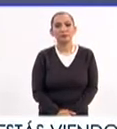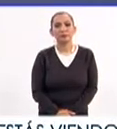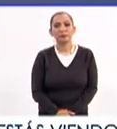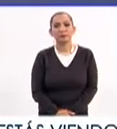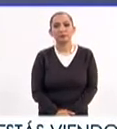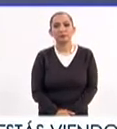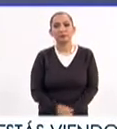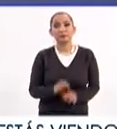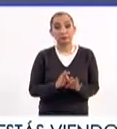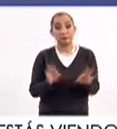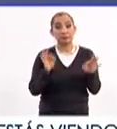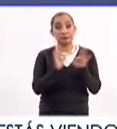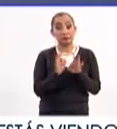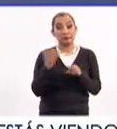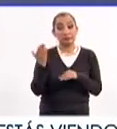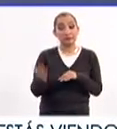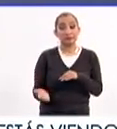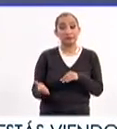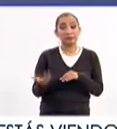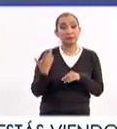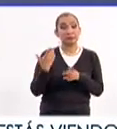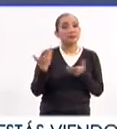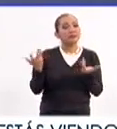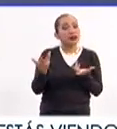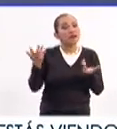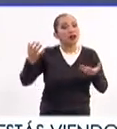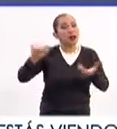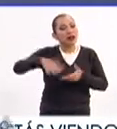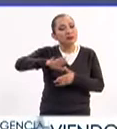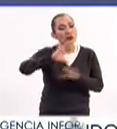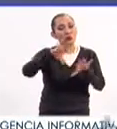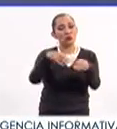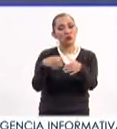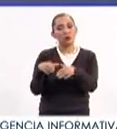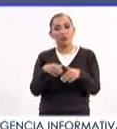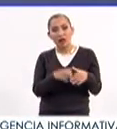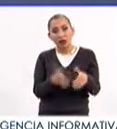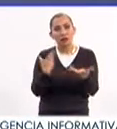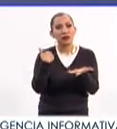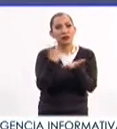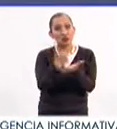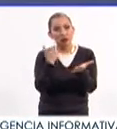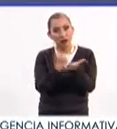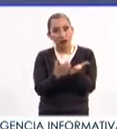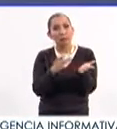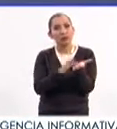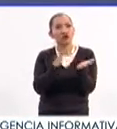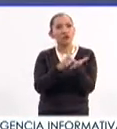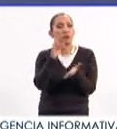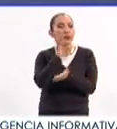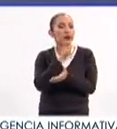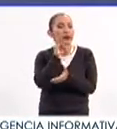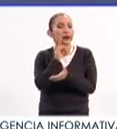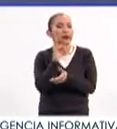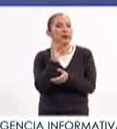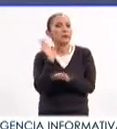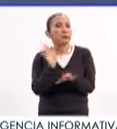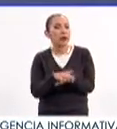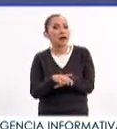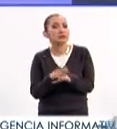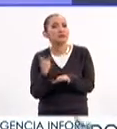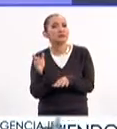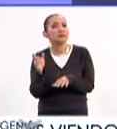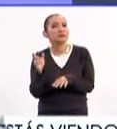Pues qué importante es, Carla, que se generen estas comunidades de ayuda y de apoyo entre mujeres, sobre todo cuando